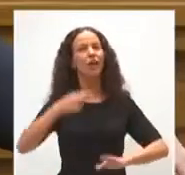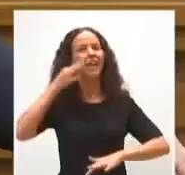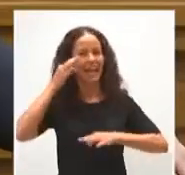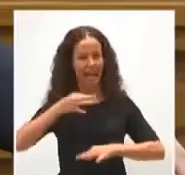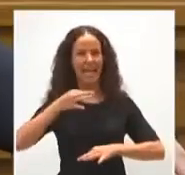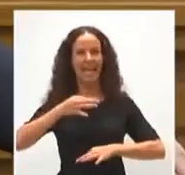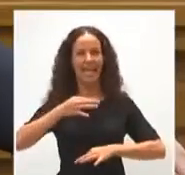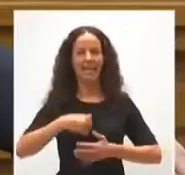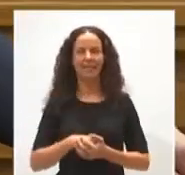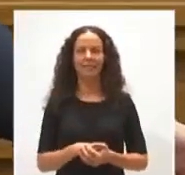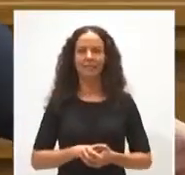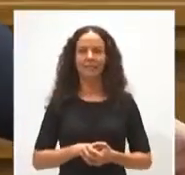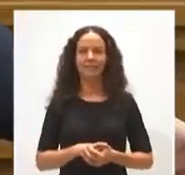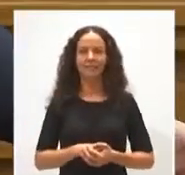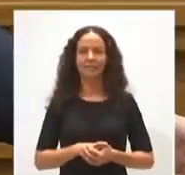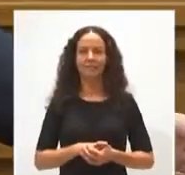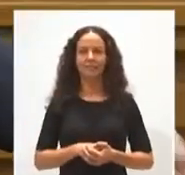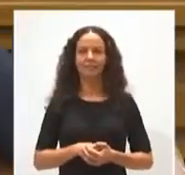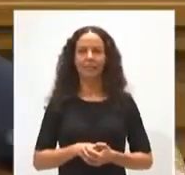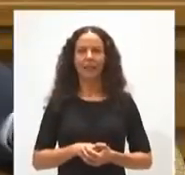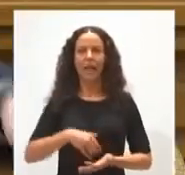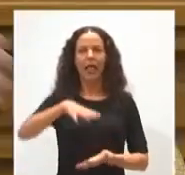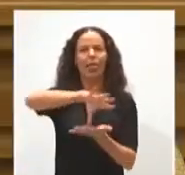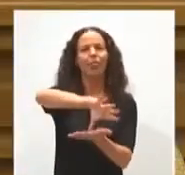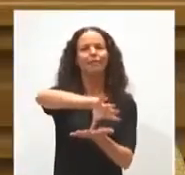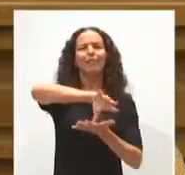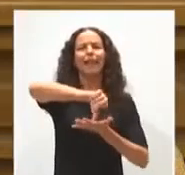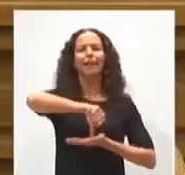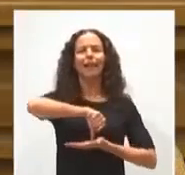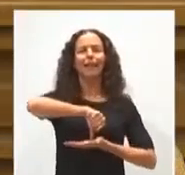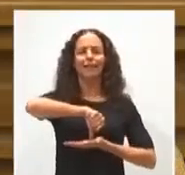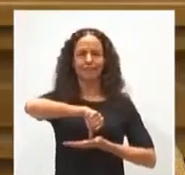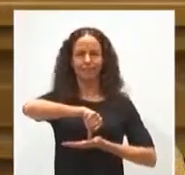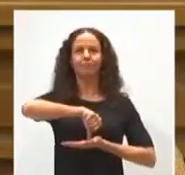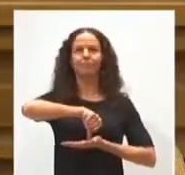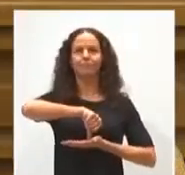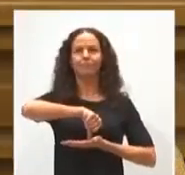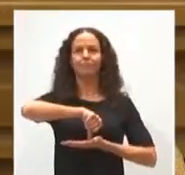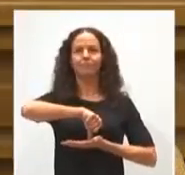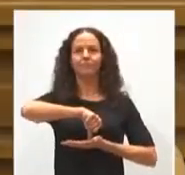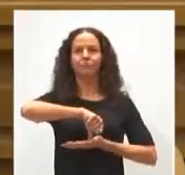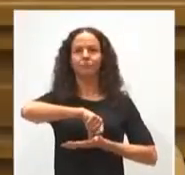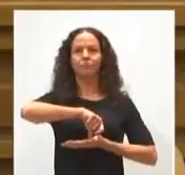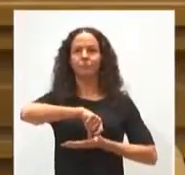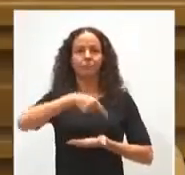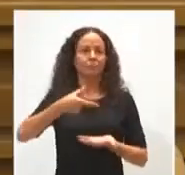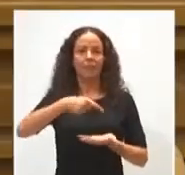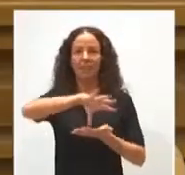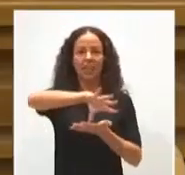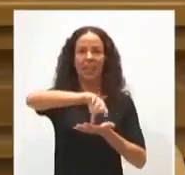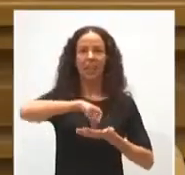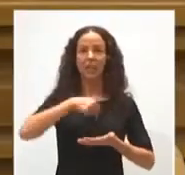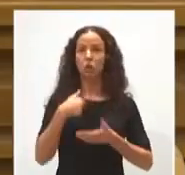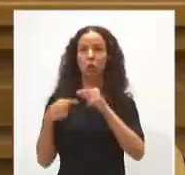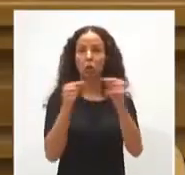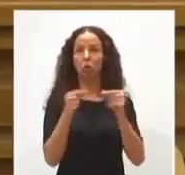verdad centralidad centralidad no voy a disputar el espacio del centro a nadie al contrario sé que yo